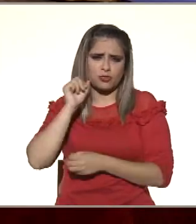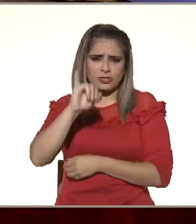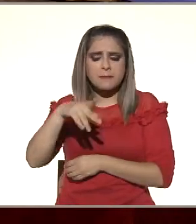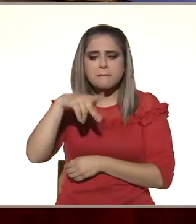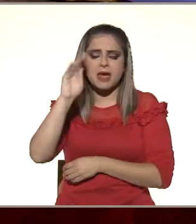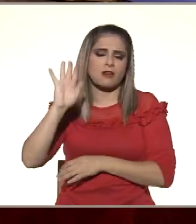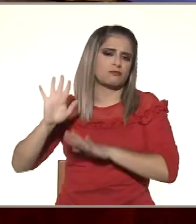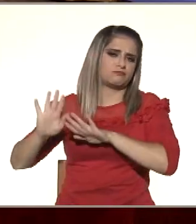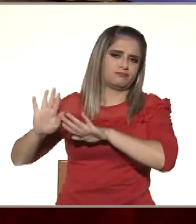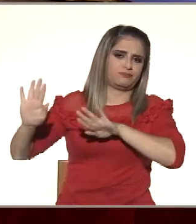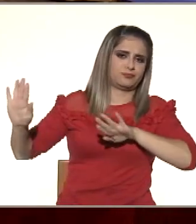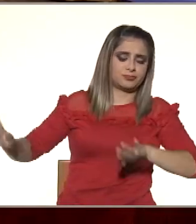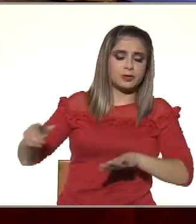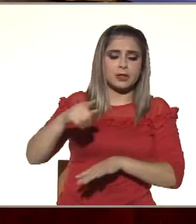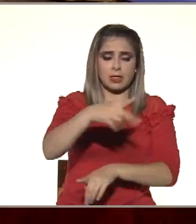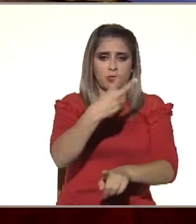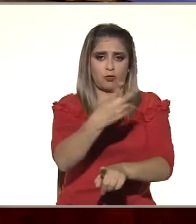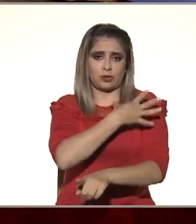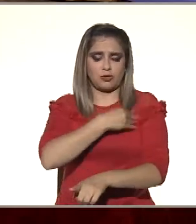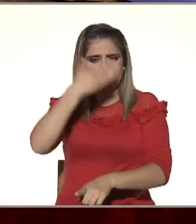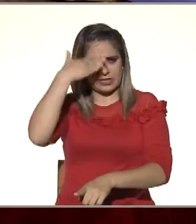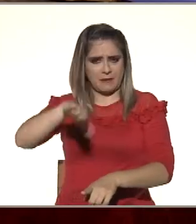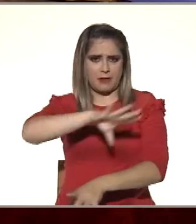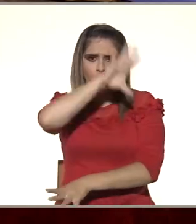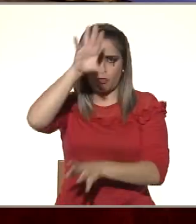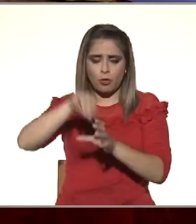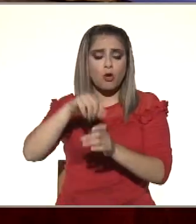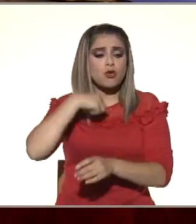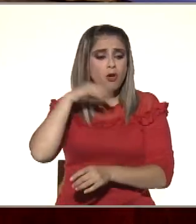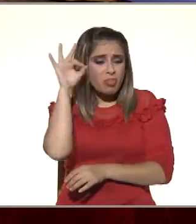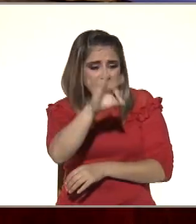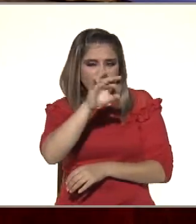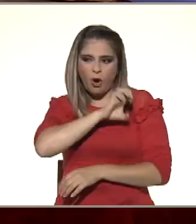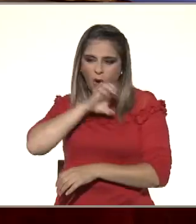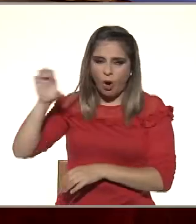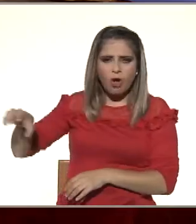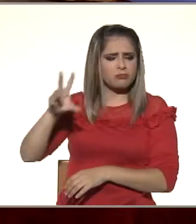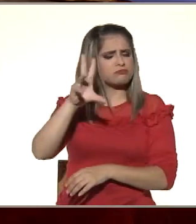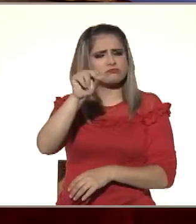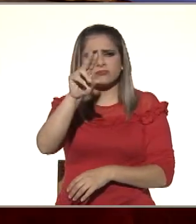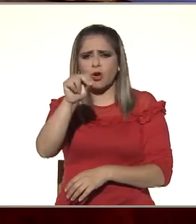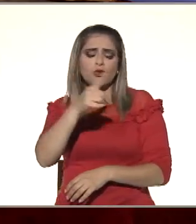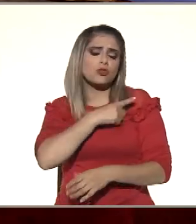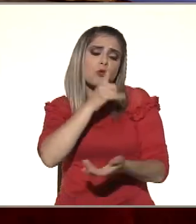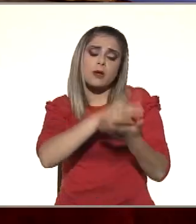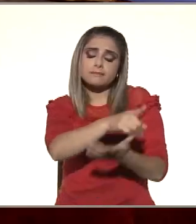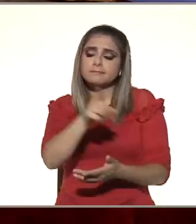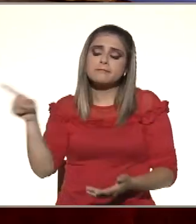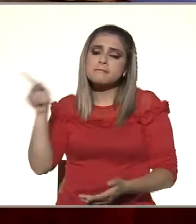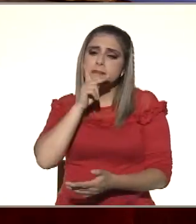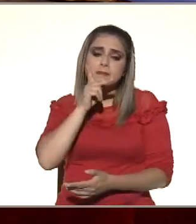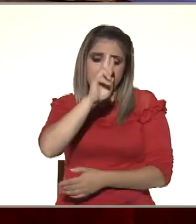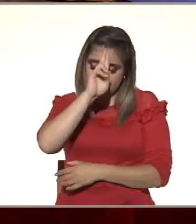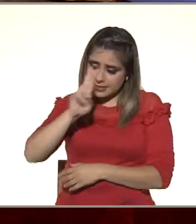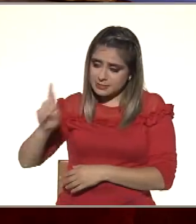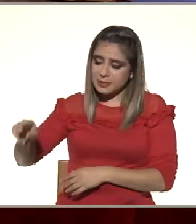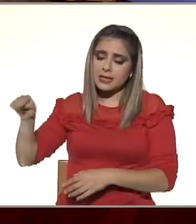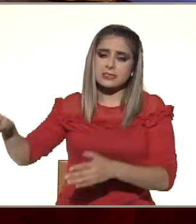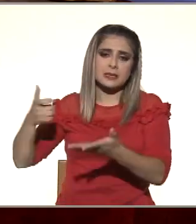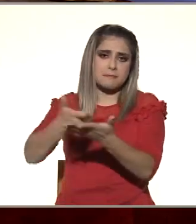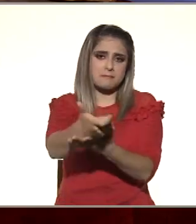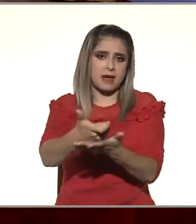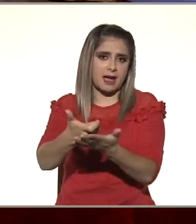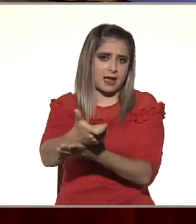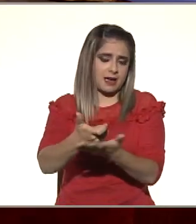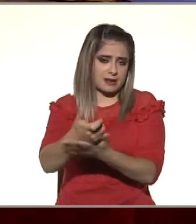Nuestros hijos ya saben todo, pero no he fomentado el odio ni el coraje. Simplemente lo ven como su papá, el que provee para sus